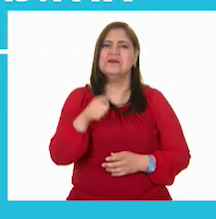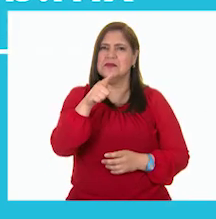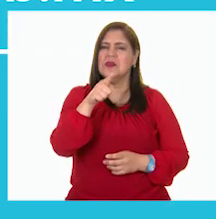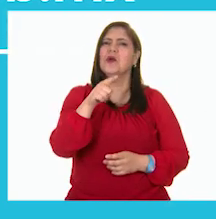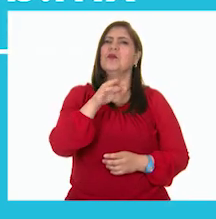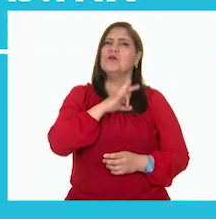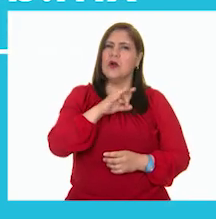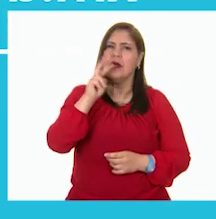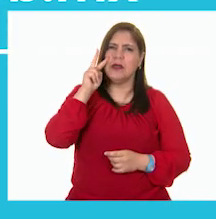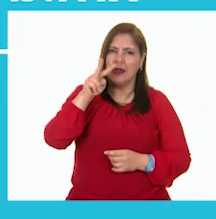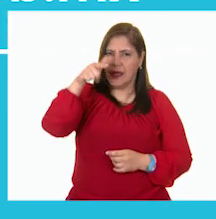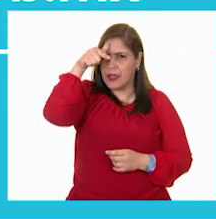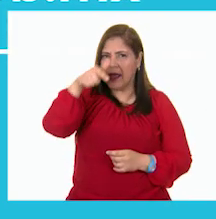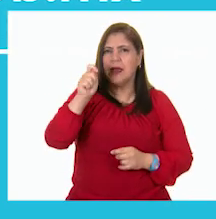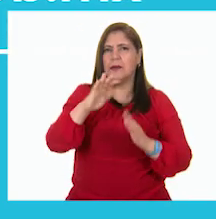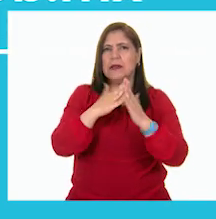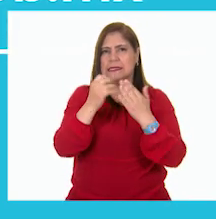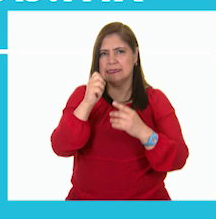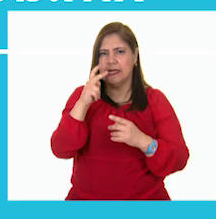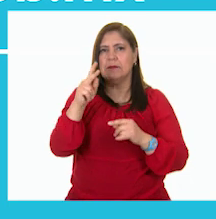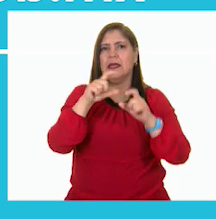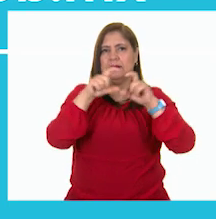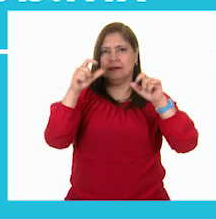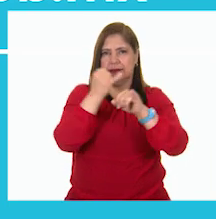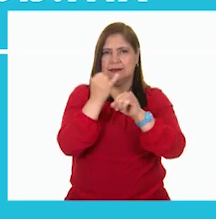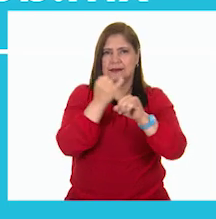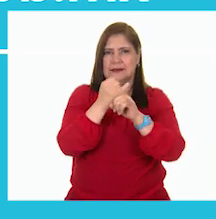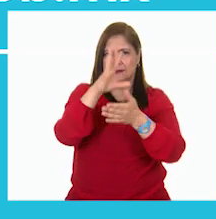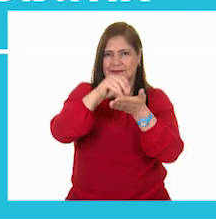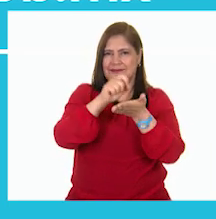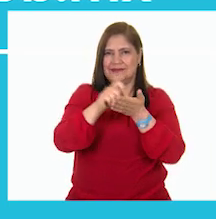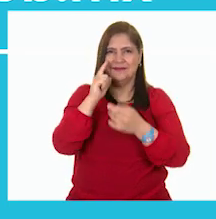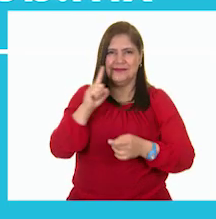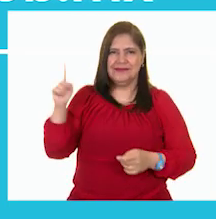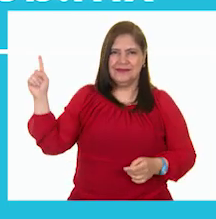También puedes encontrar los libros de texto en la página